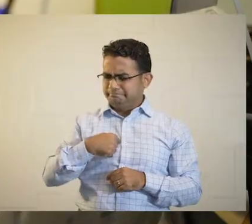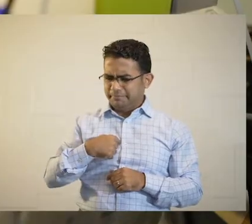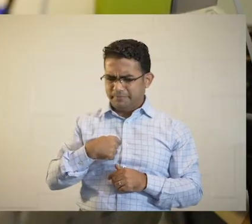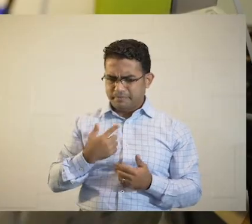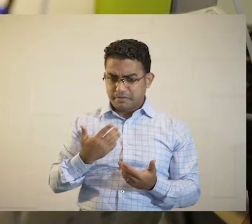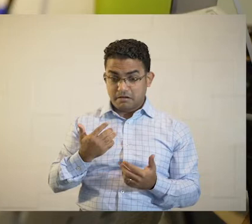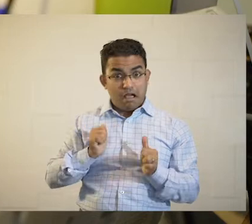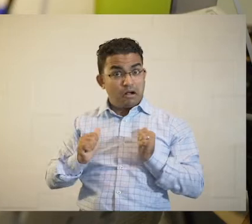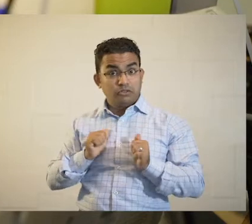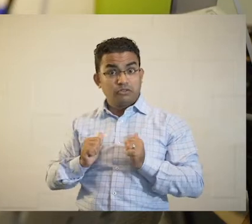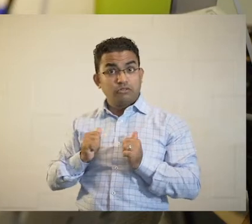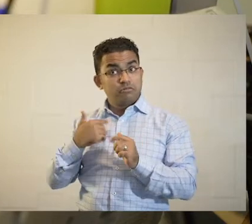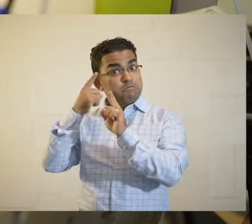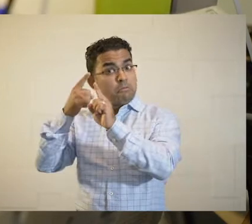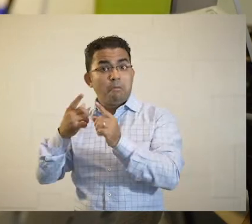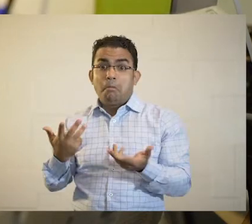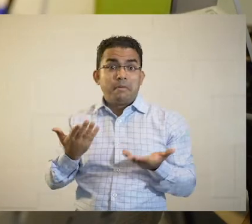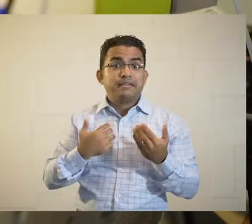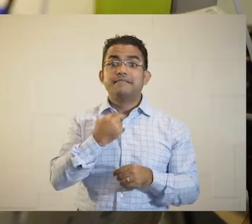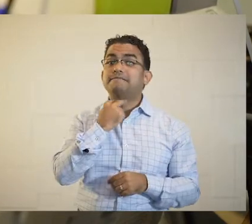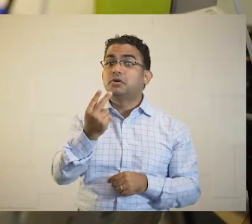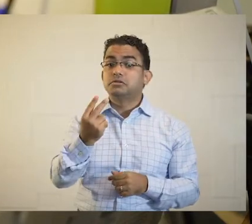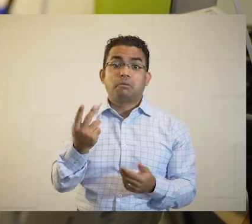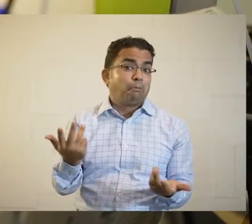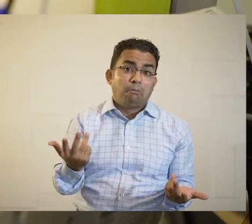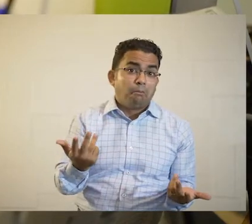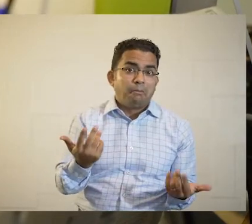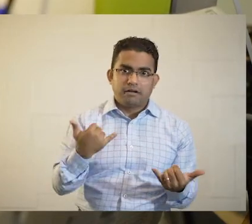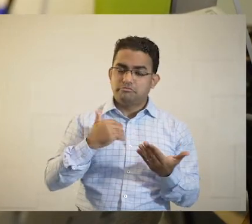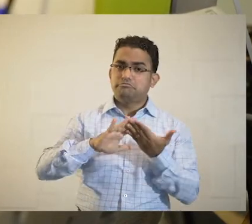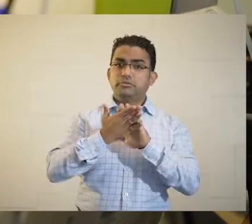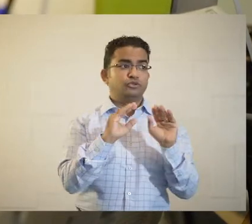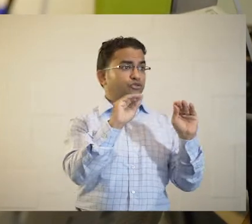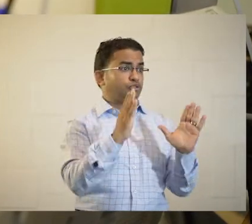siempre quise ser actor, ¿verdad? Mi voz no me daba, pero soy profesor.